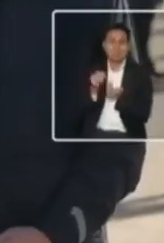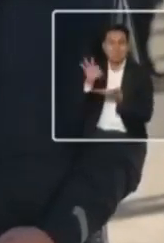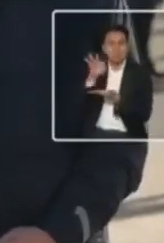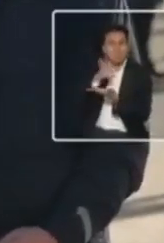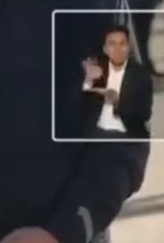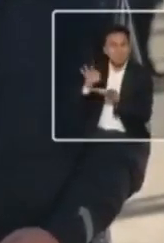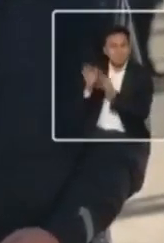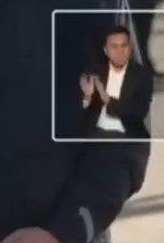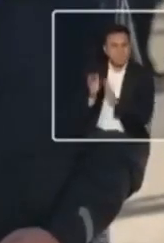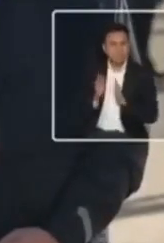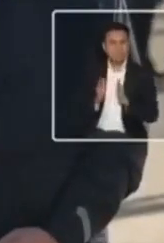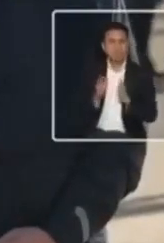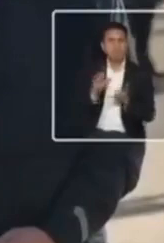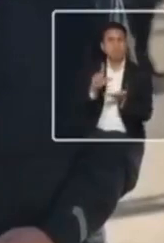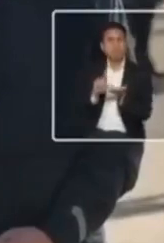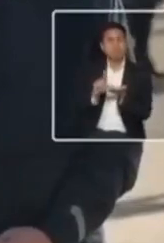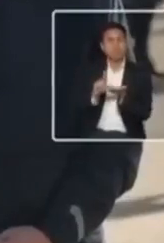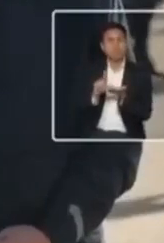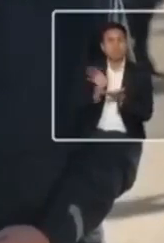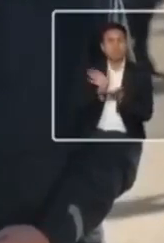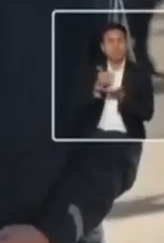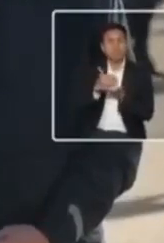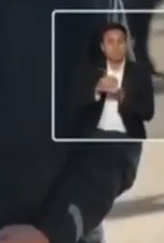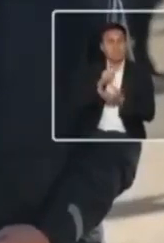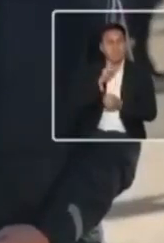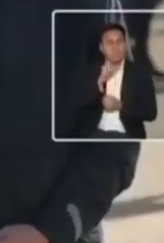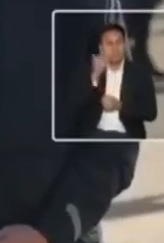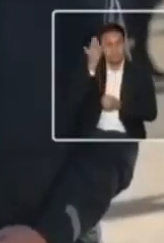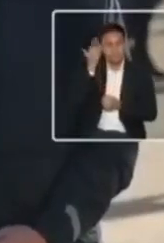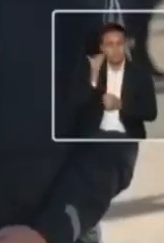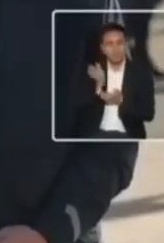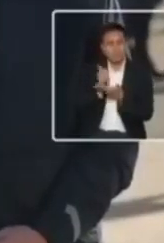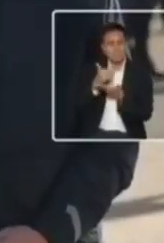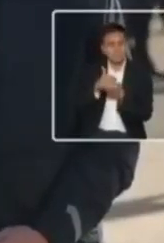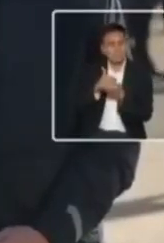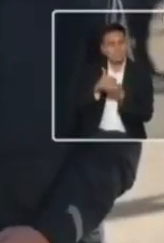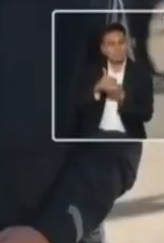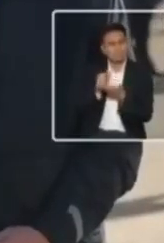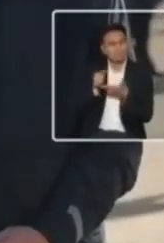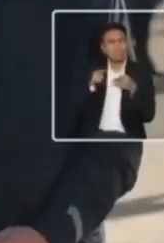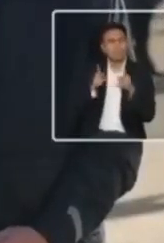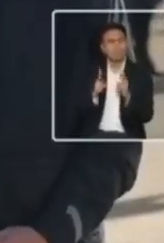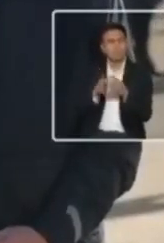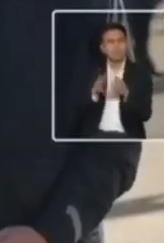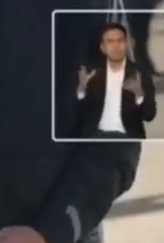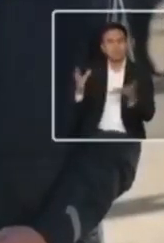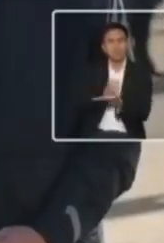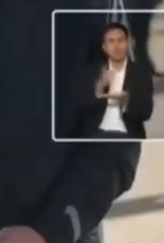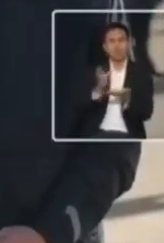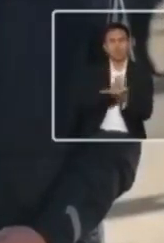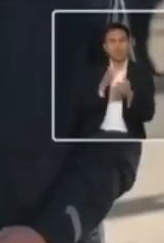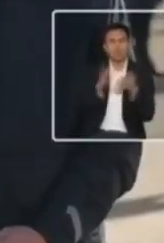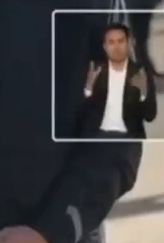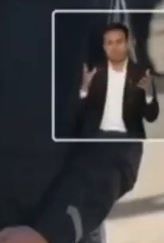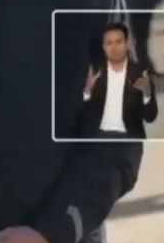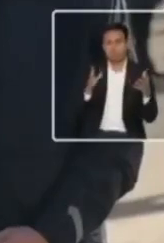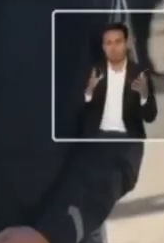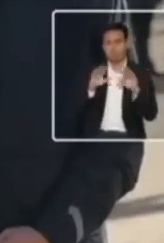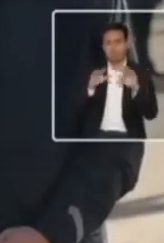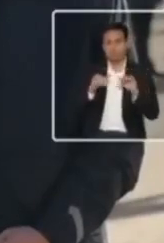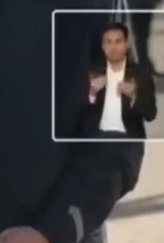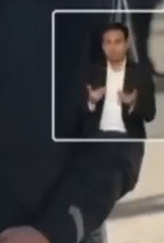un diseño. Aquí, en esta zona, ha habido una estrategia. Y esa estrategia ha permitido muchos logros. Por eso es tan doloroso lo que pasó